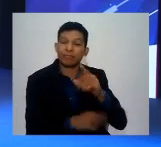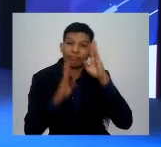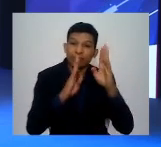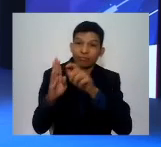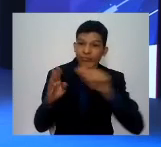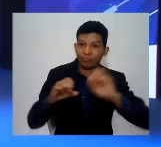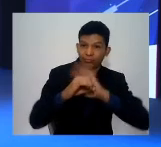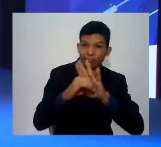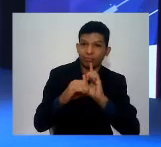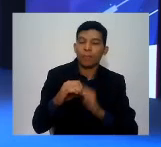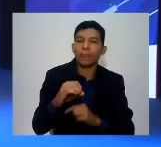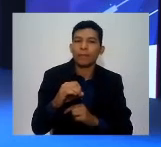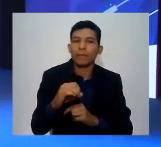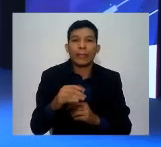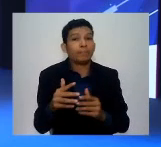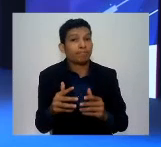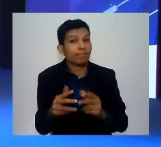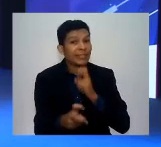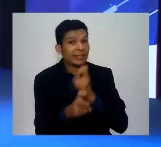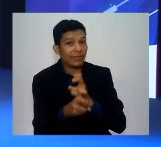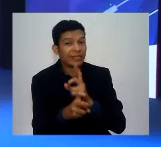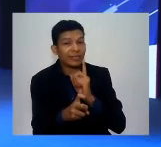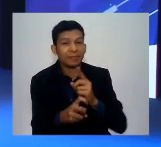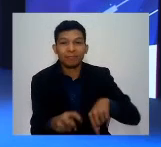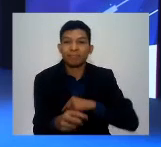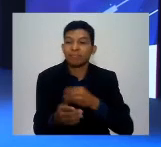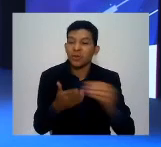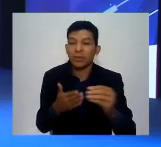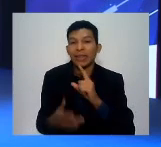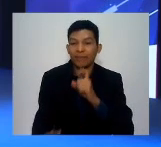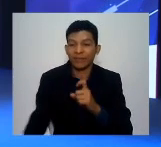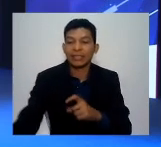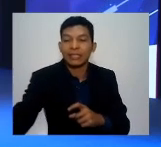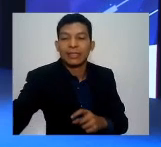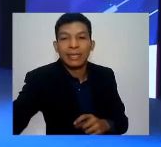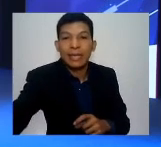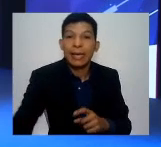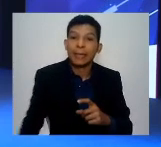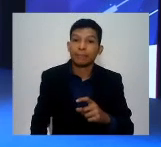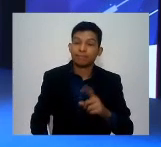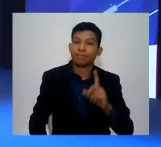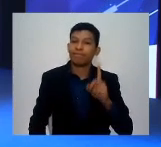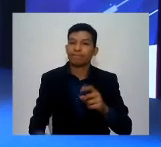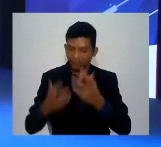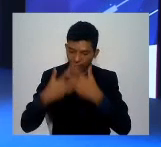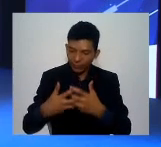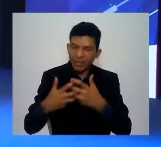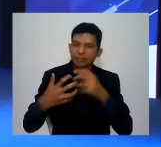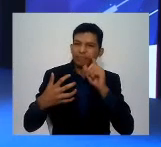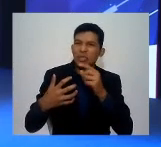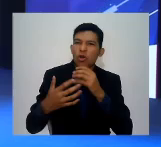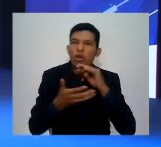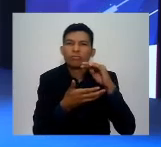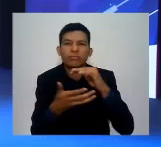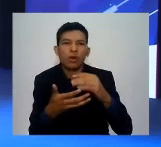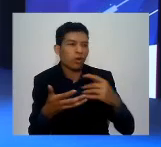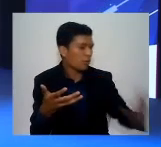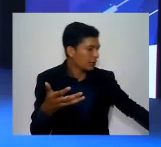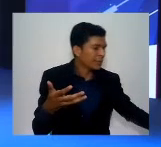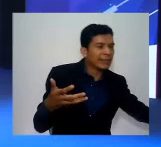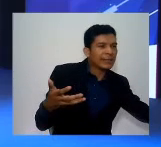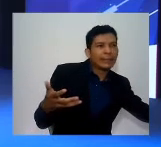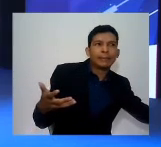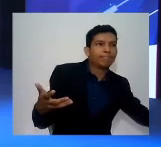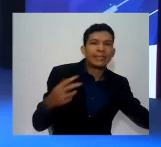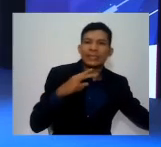digamos, salida a la luz de los ventiladores, pues se les llamó de diferentes maneras, y en muchas partes se les llama respiradores. Eso es un